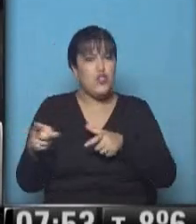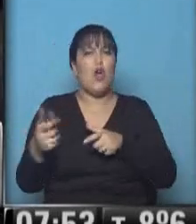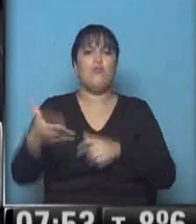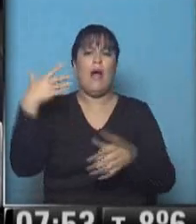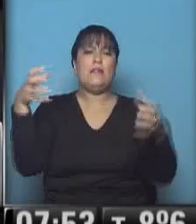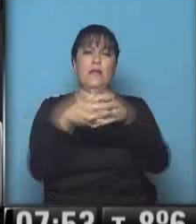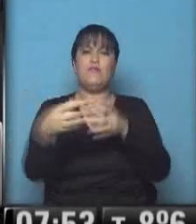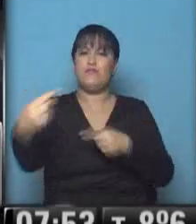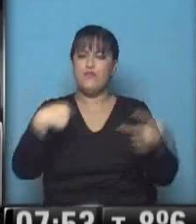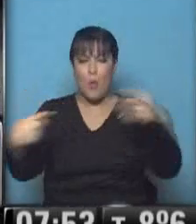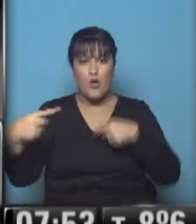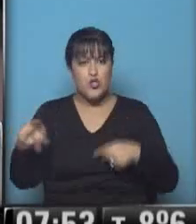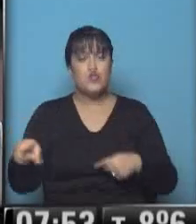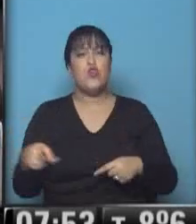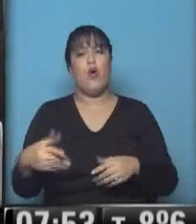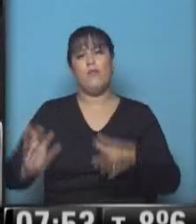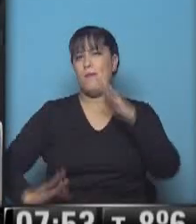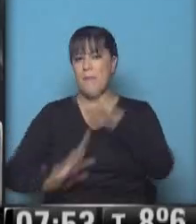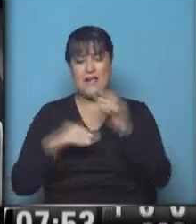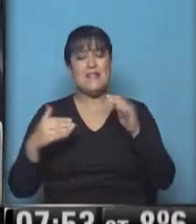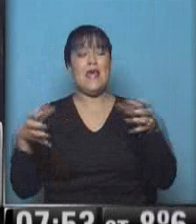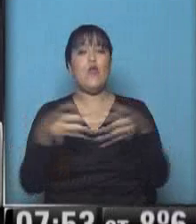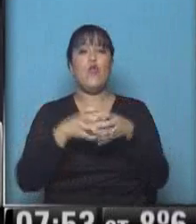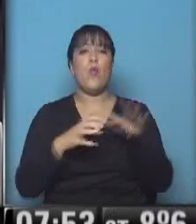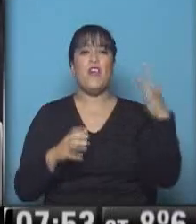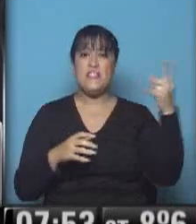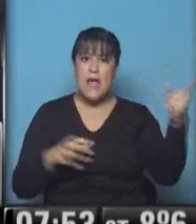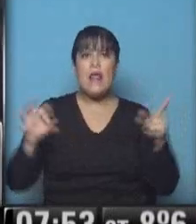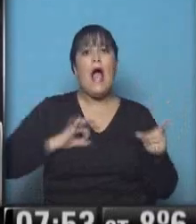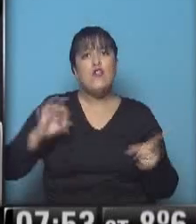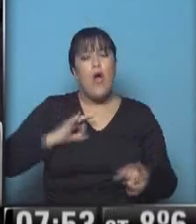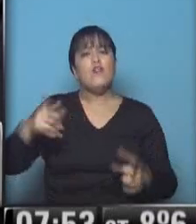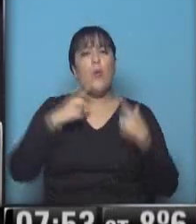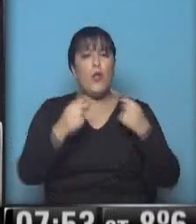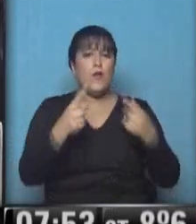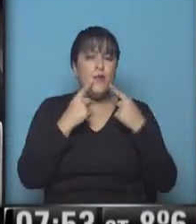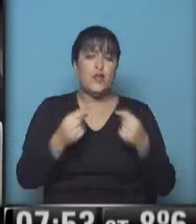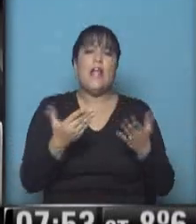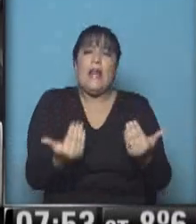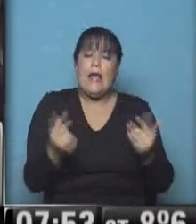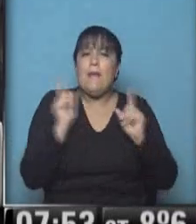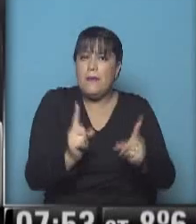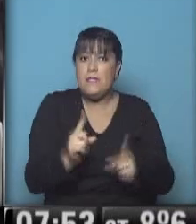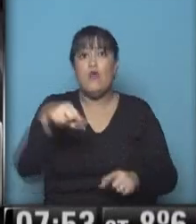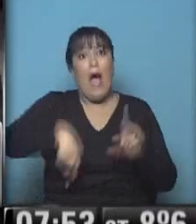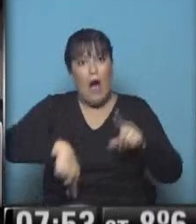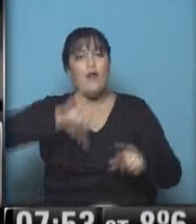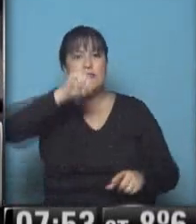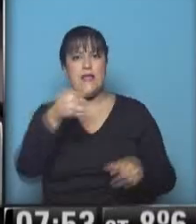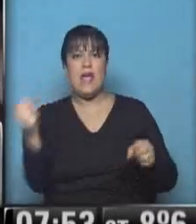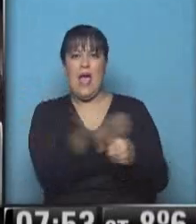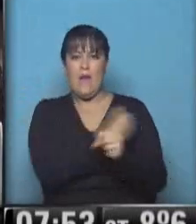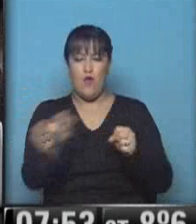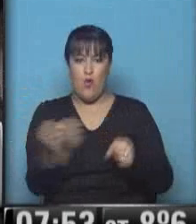oposición fundamentalmente de la izquierda desde hace años eh Y ahora que se votó algunos de estos sectores que lo demandaban se